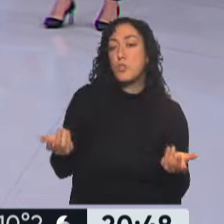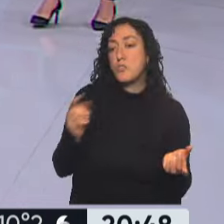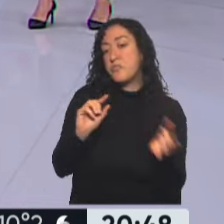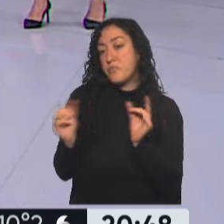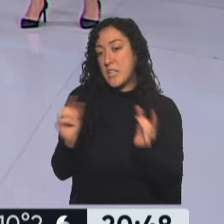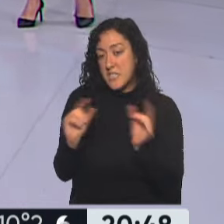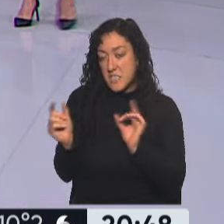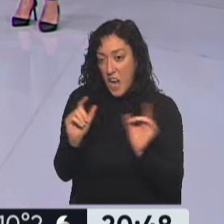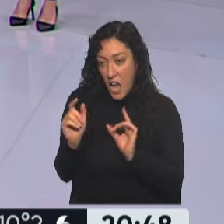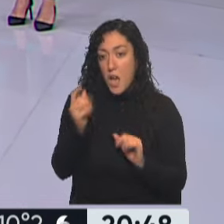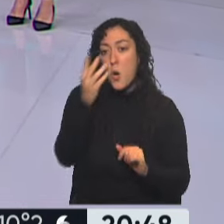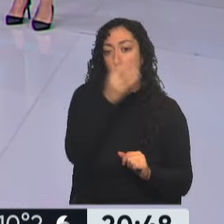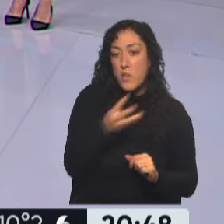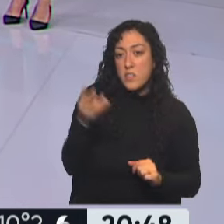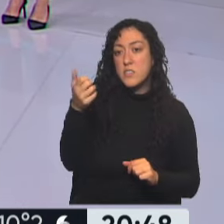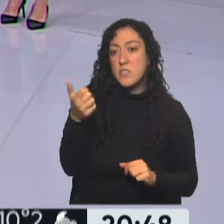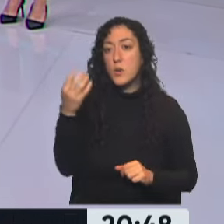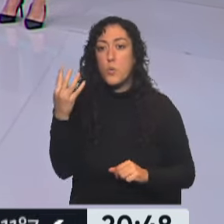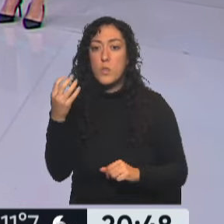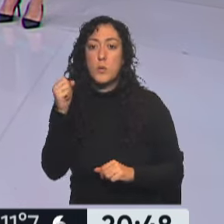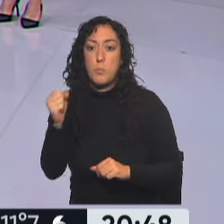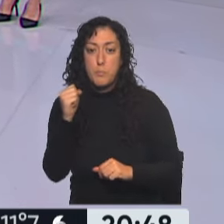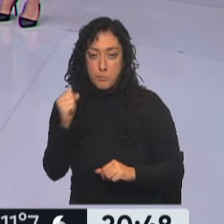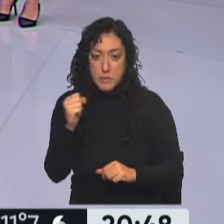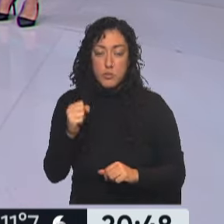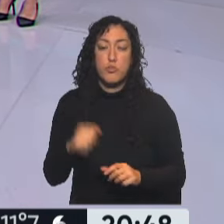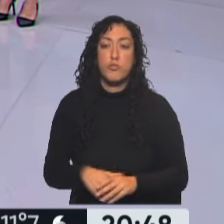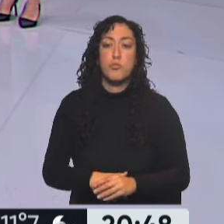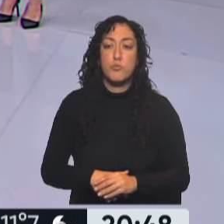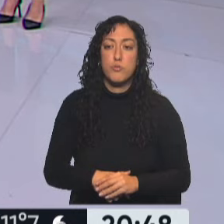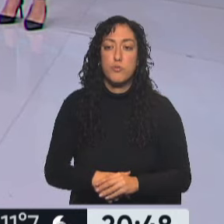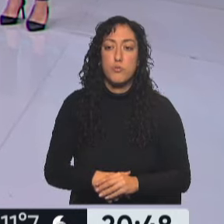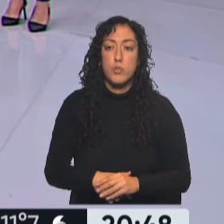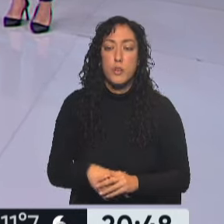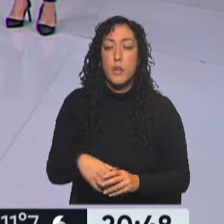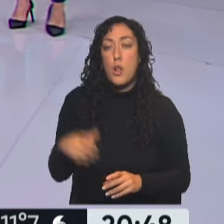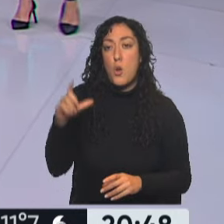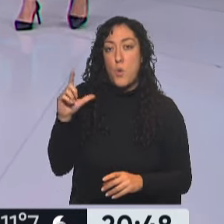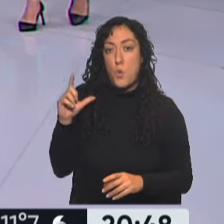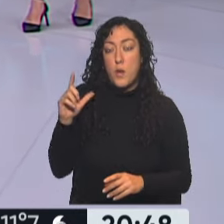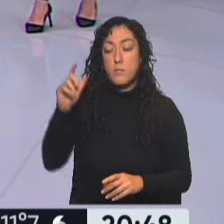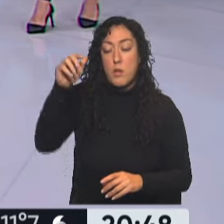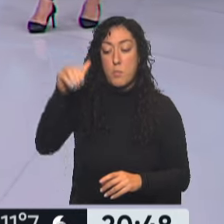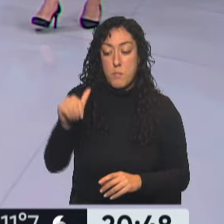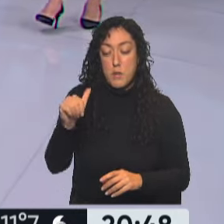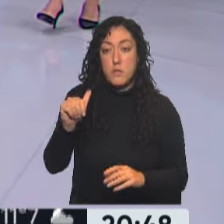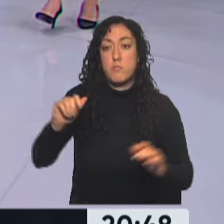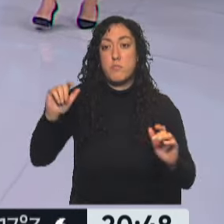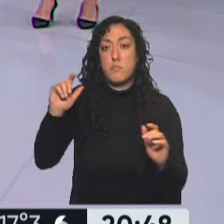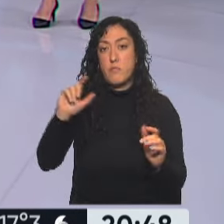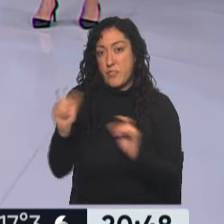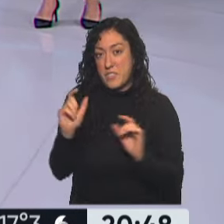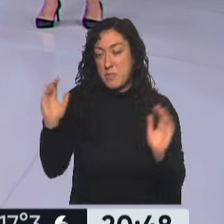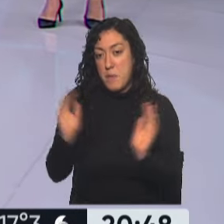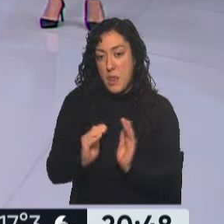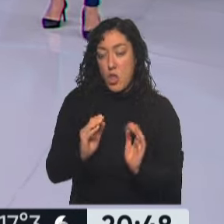cambiaria quedó en 464 pesos, se achicó respecto a la jornada del lunes. Pero no solo fue el dólar blue